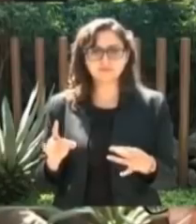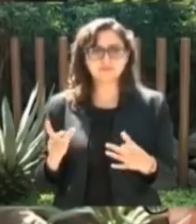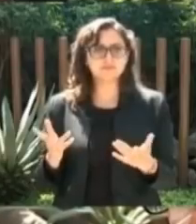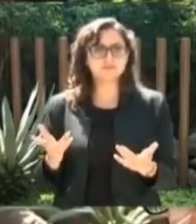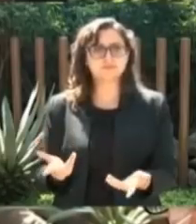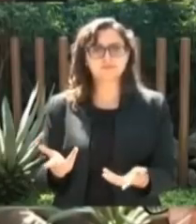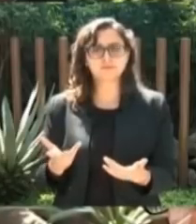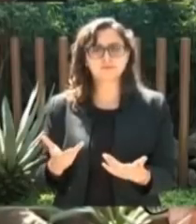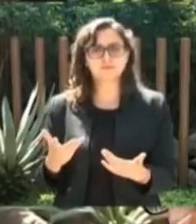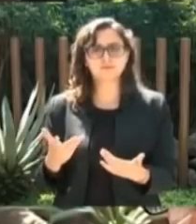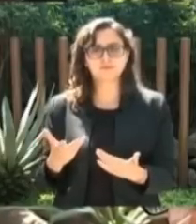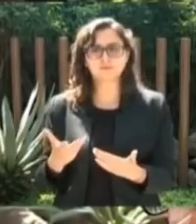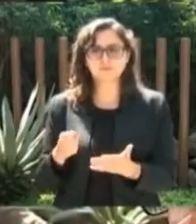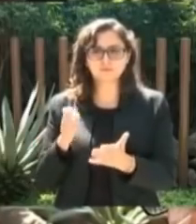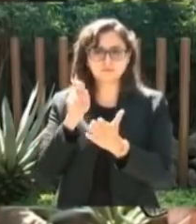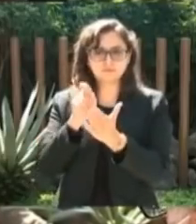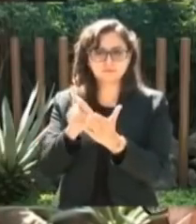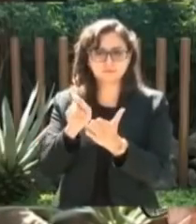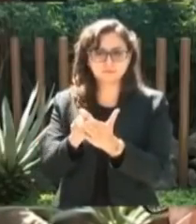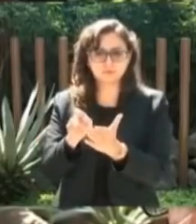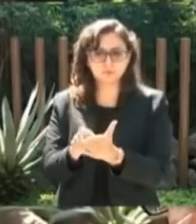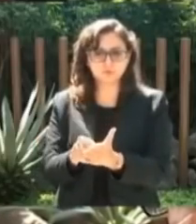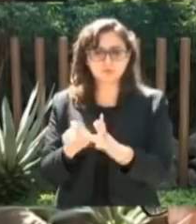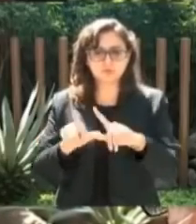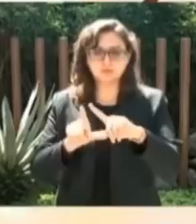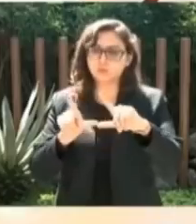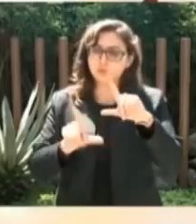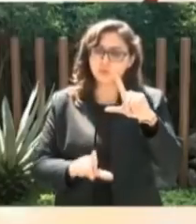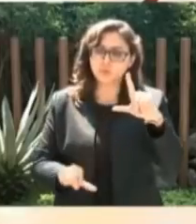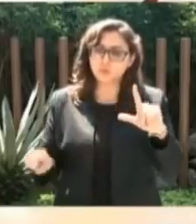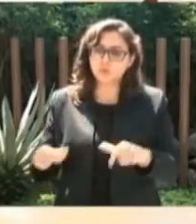desde ese extraordinario ensayo La crisis de México,